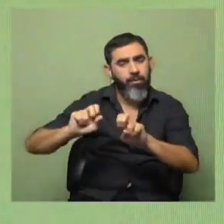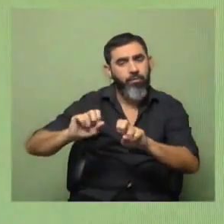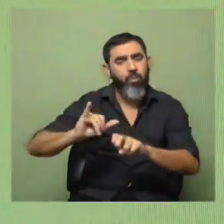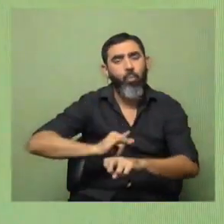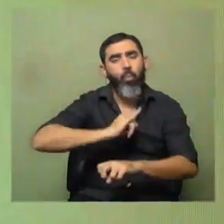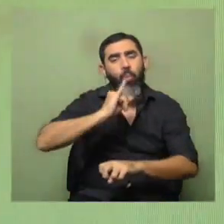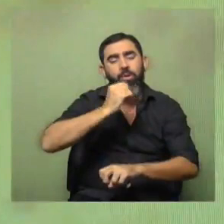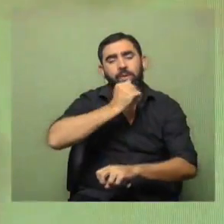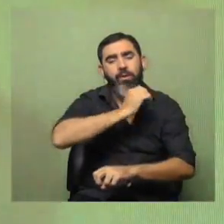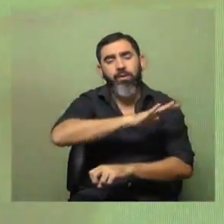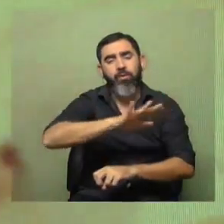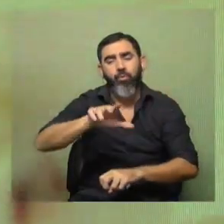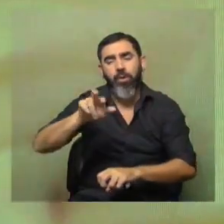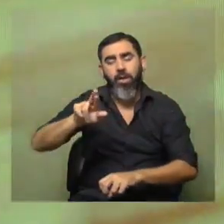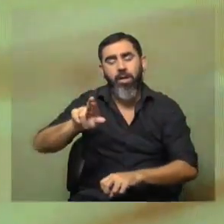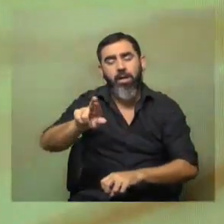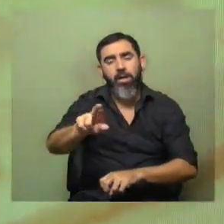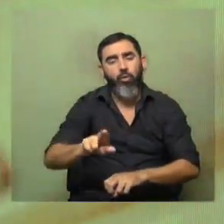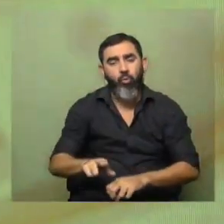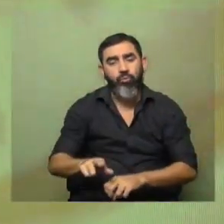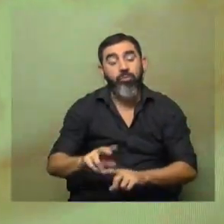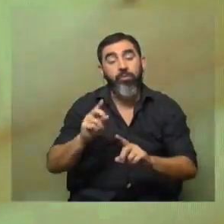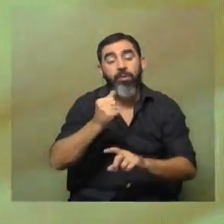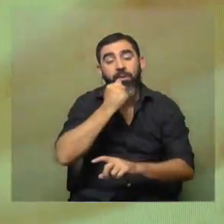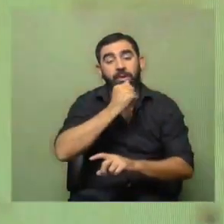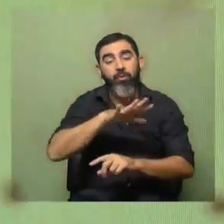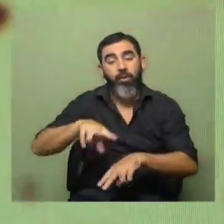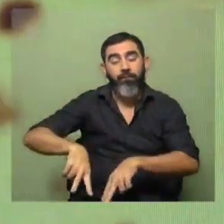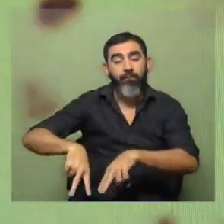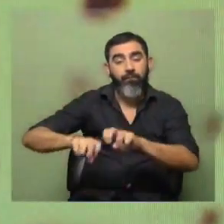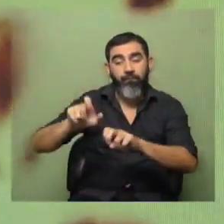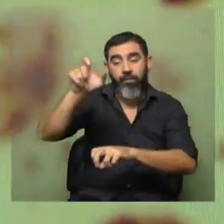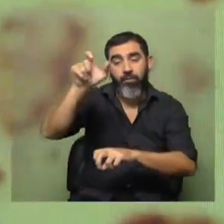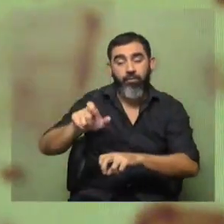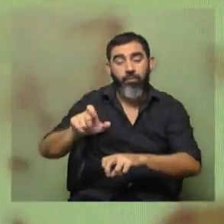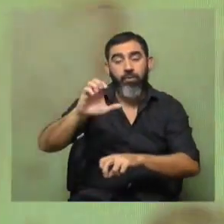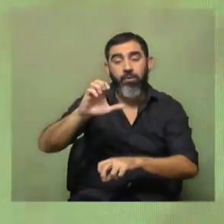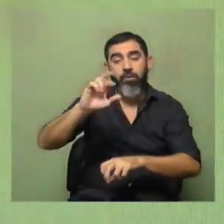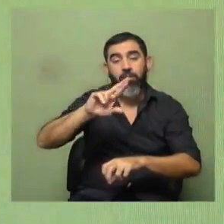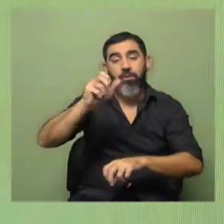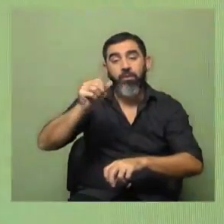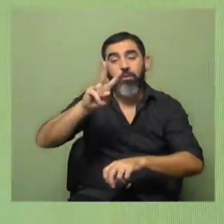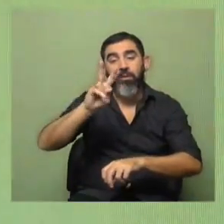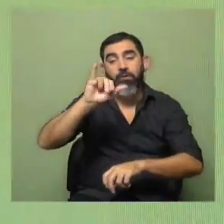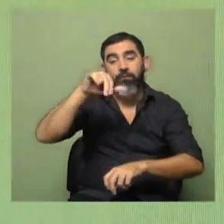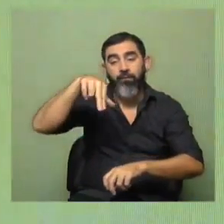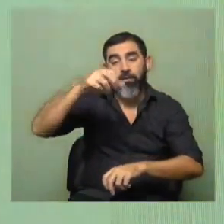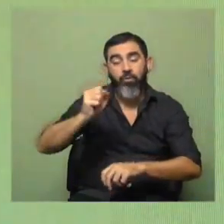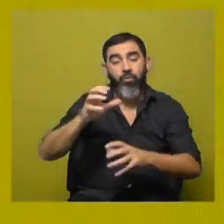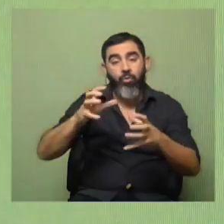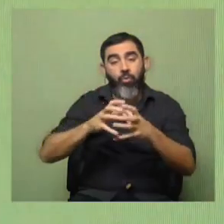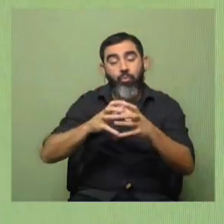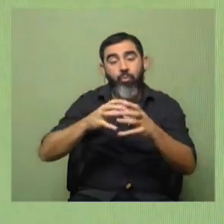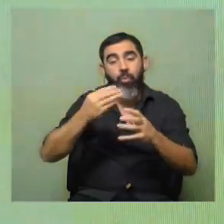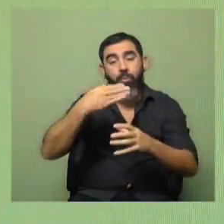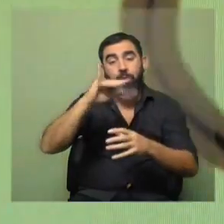la historia de este ratón y también la historia de la investigadora Alexandra Cravino del Grupo de Biodiversidad y